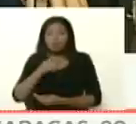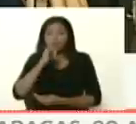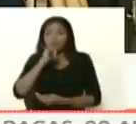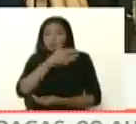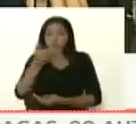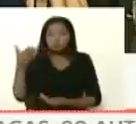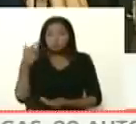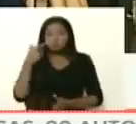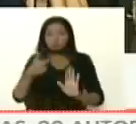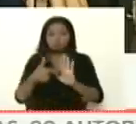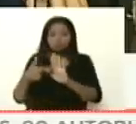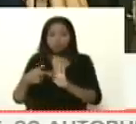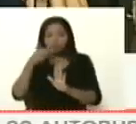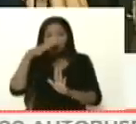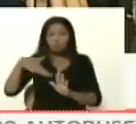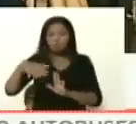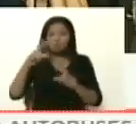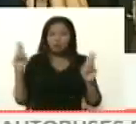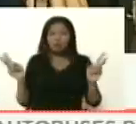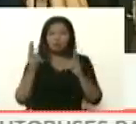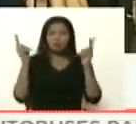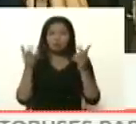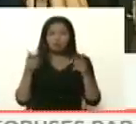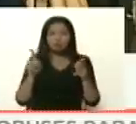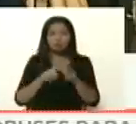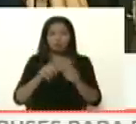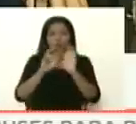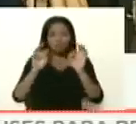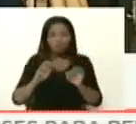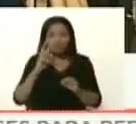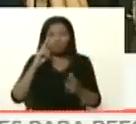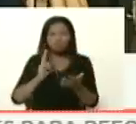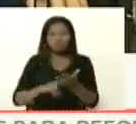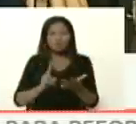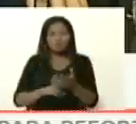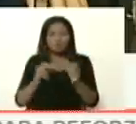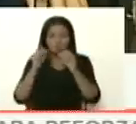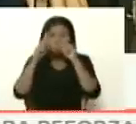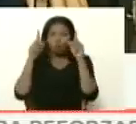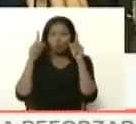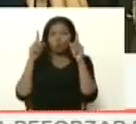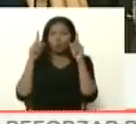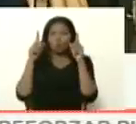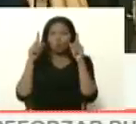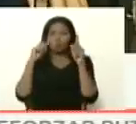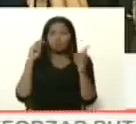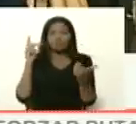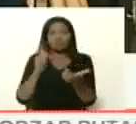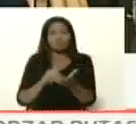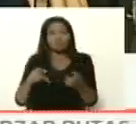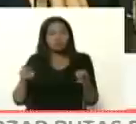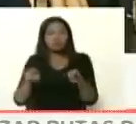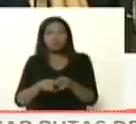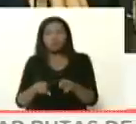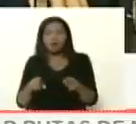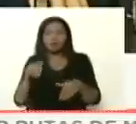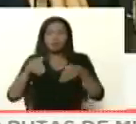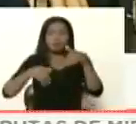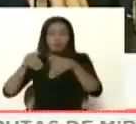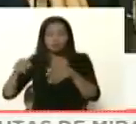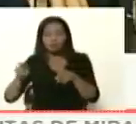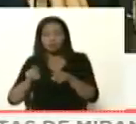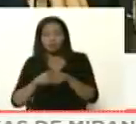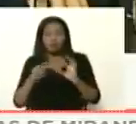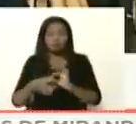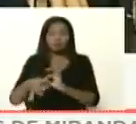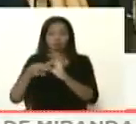nuestro pueblo de esta victoria realmente impresionante, de participación, de votos, de